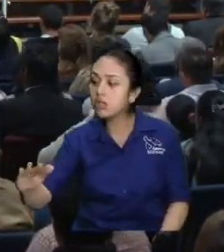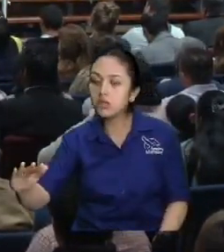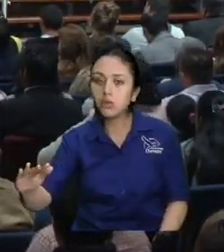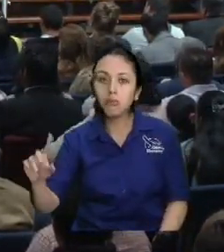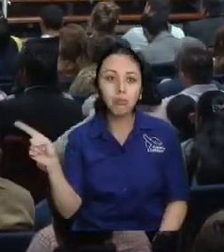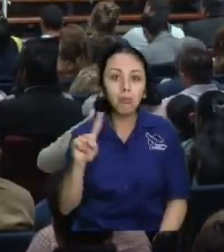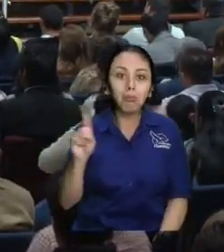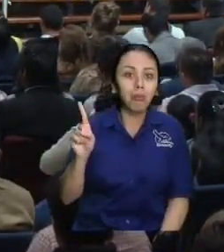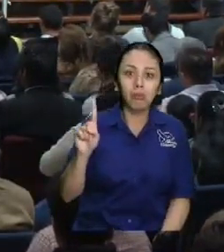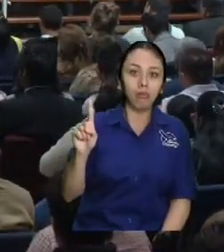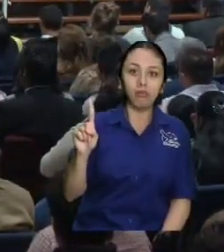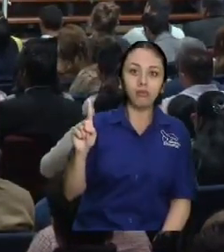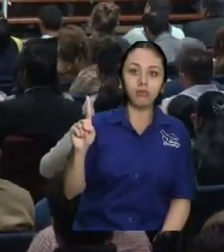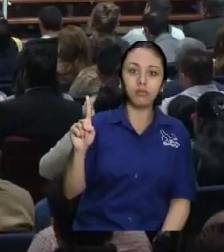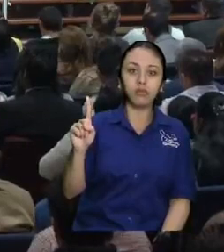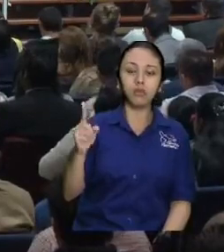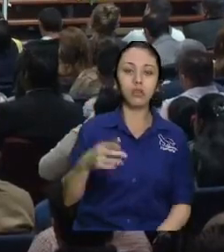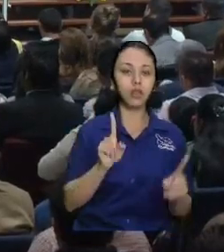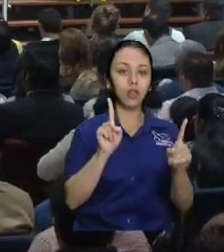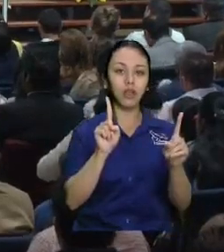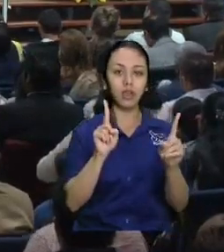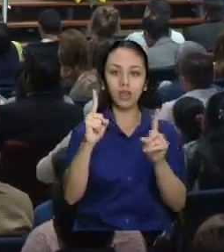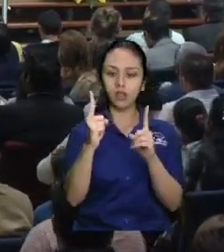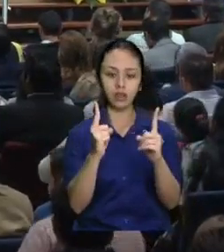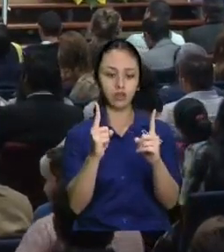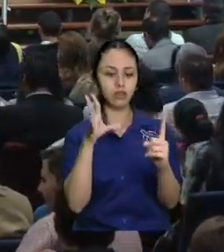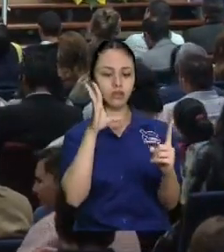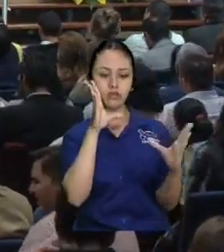Hoy no me vas a bromear de por inocente.